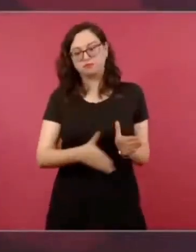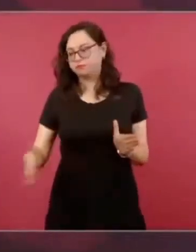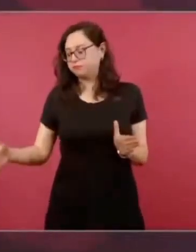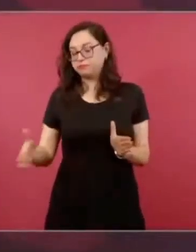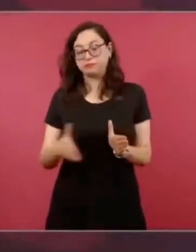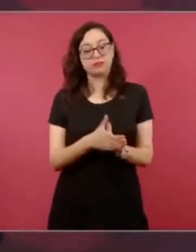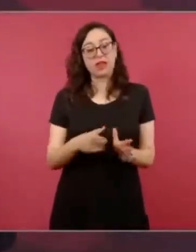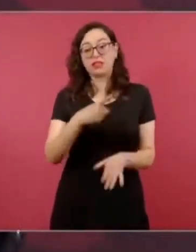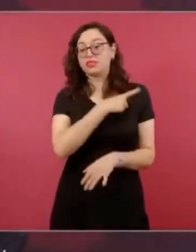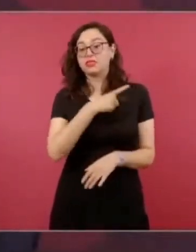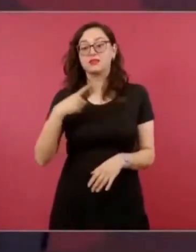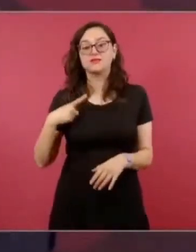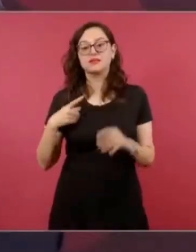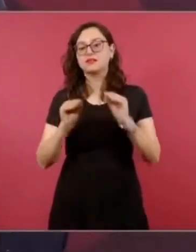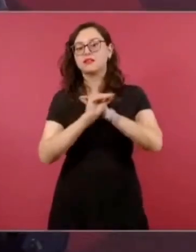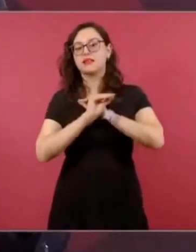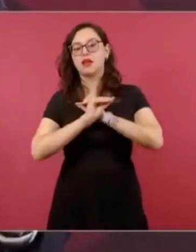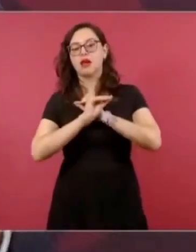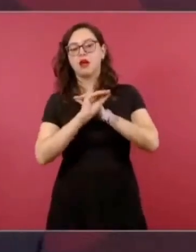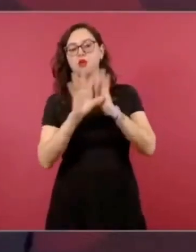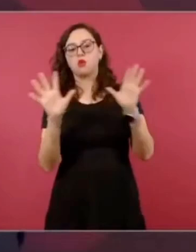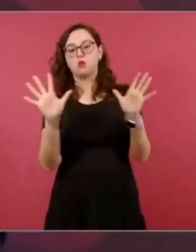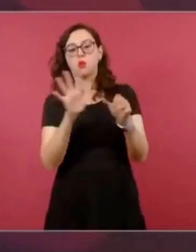Entonces, muchos